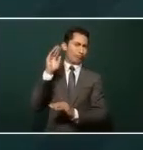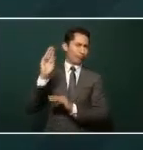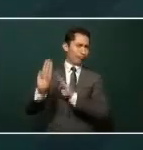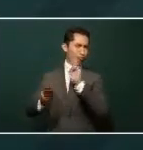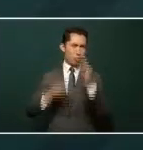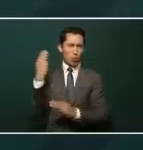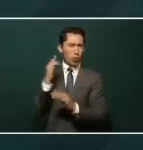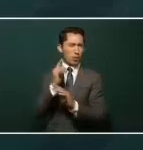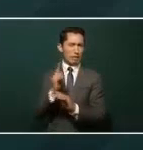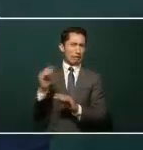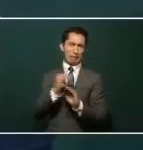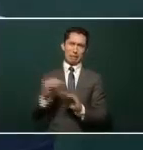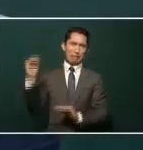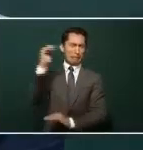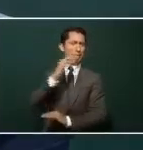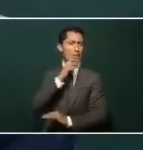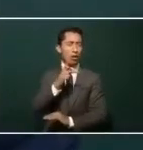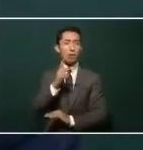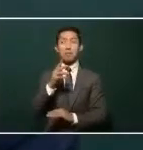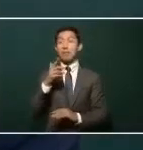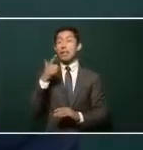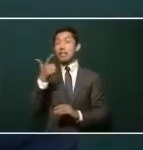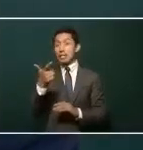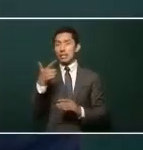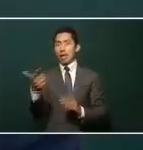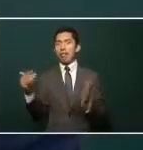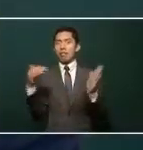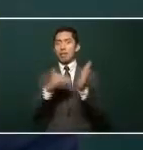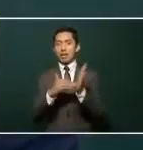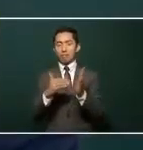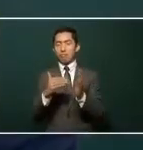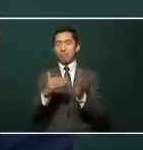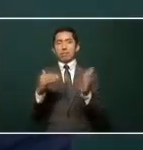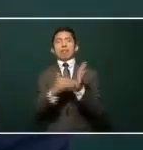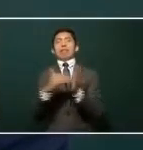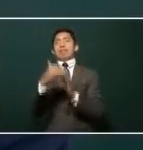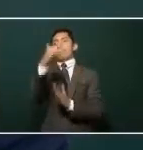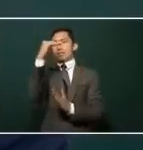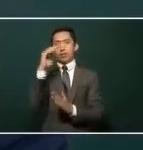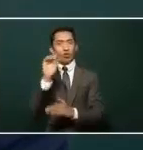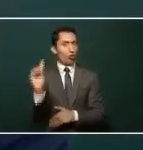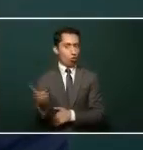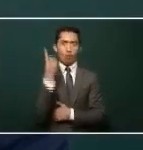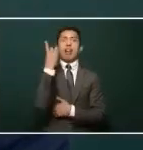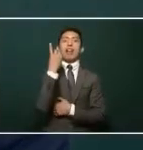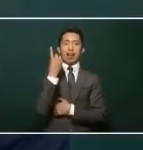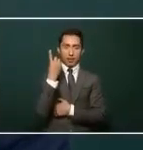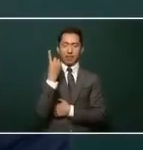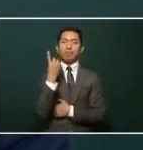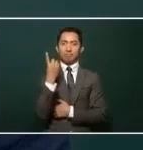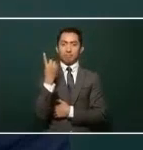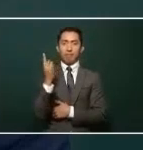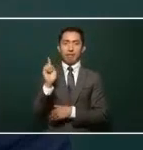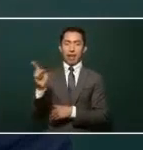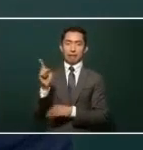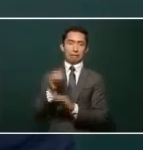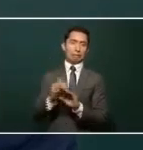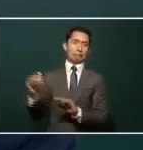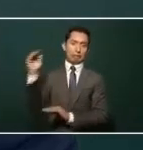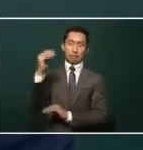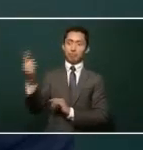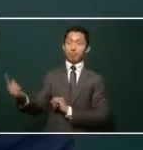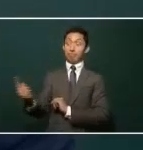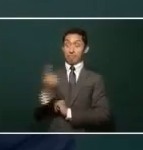alejan 7000 trillones de dólares poquito a poquito para